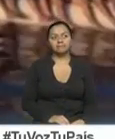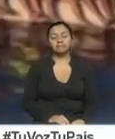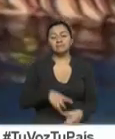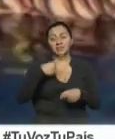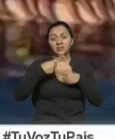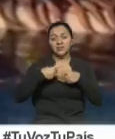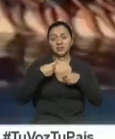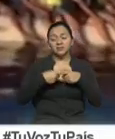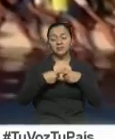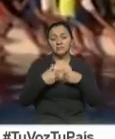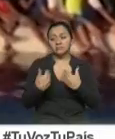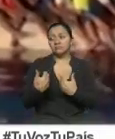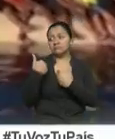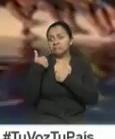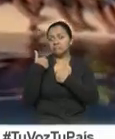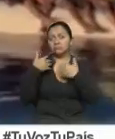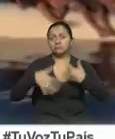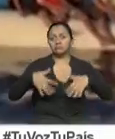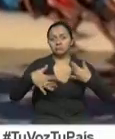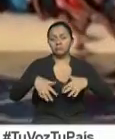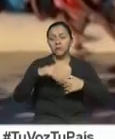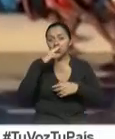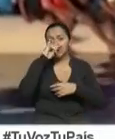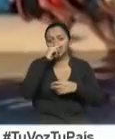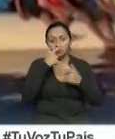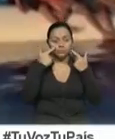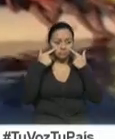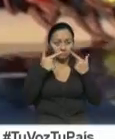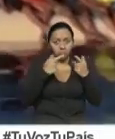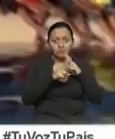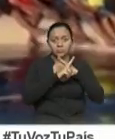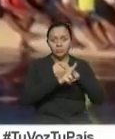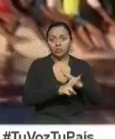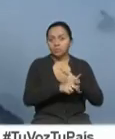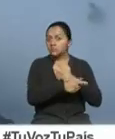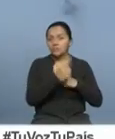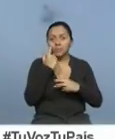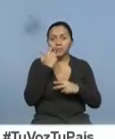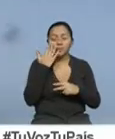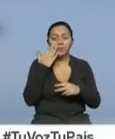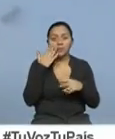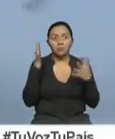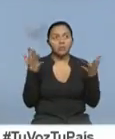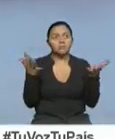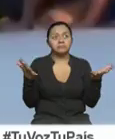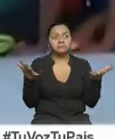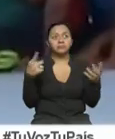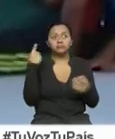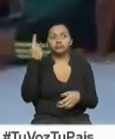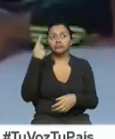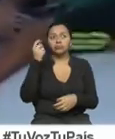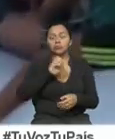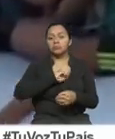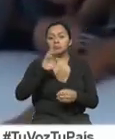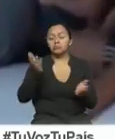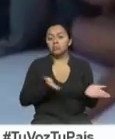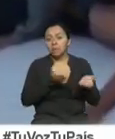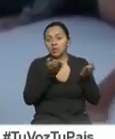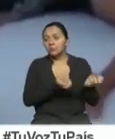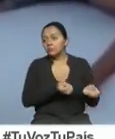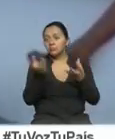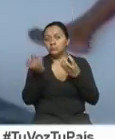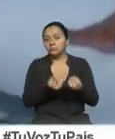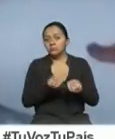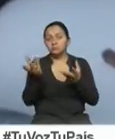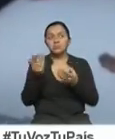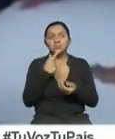Grecia se enfrenta al reto sin precedentes de acoger y proteger a miles de refugiados menores que llegan al país solos. Hay